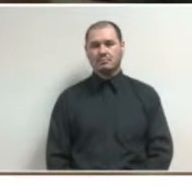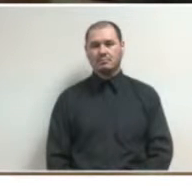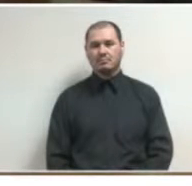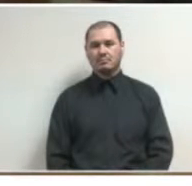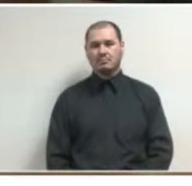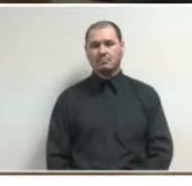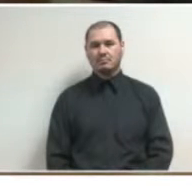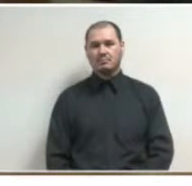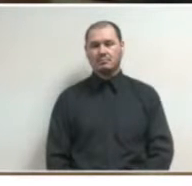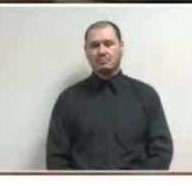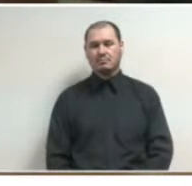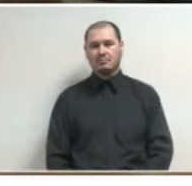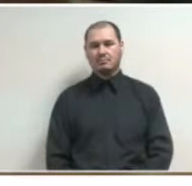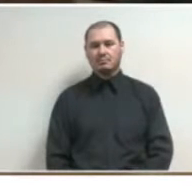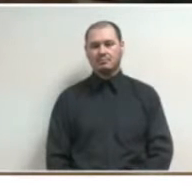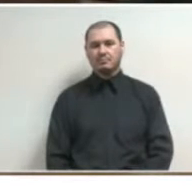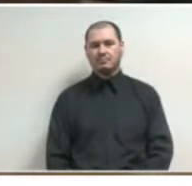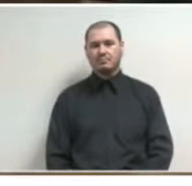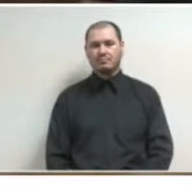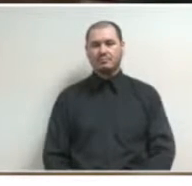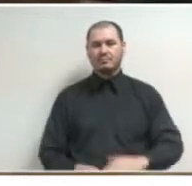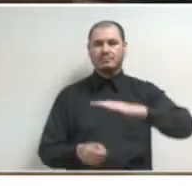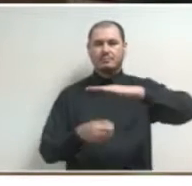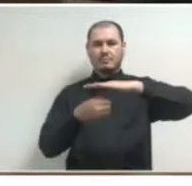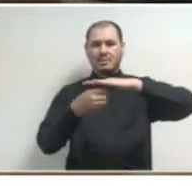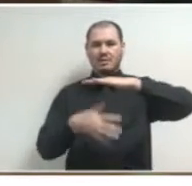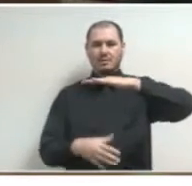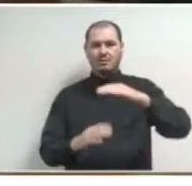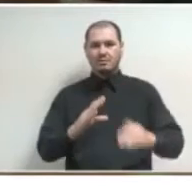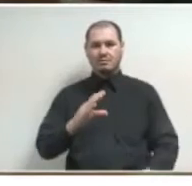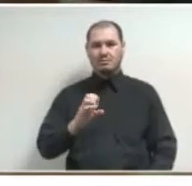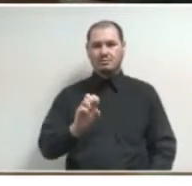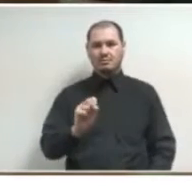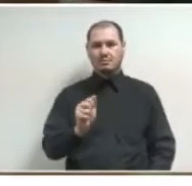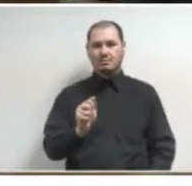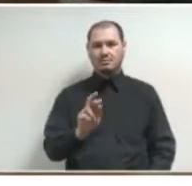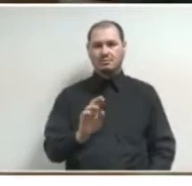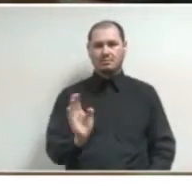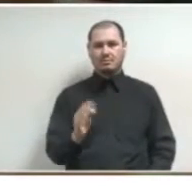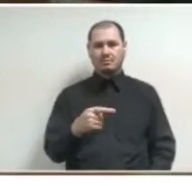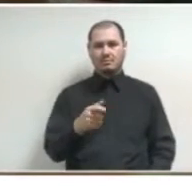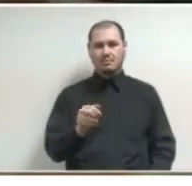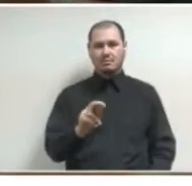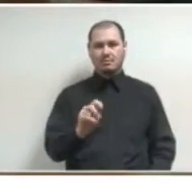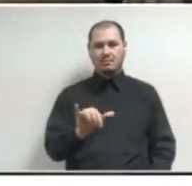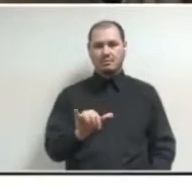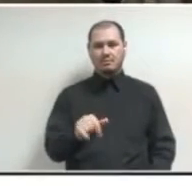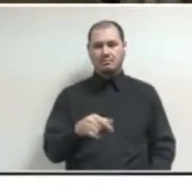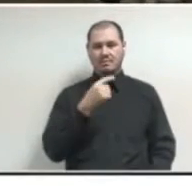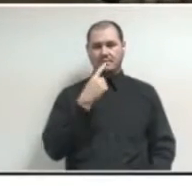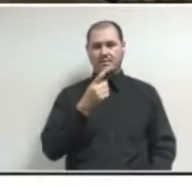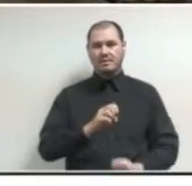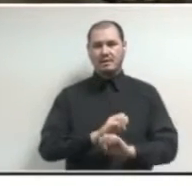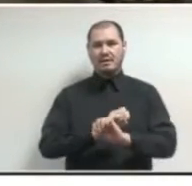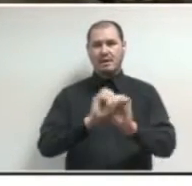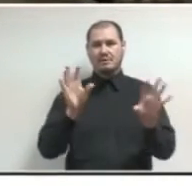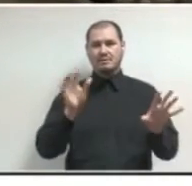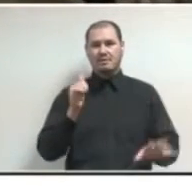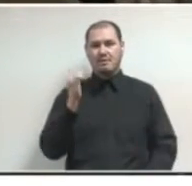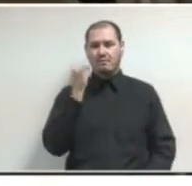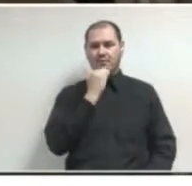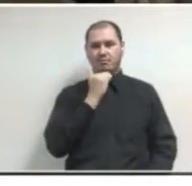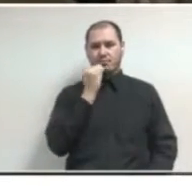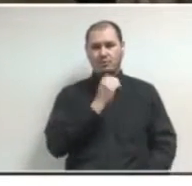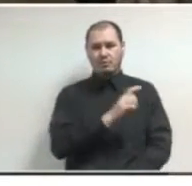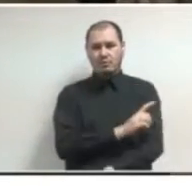Doctor, no, después. Doctor César, ministro Garay, va para RC. Urilla, claramente el abuso del derecho, ¿verdad? Que está